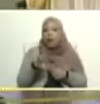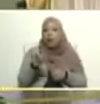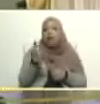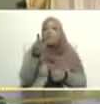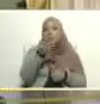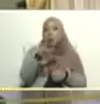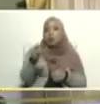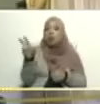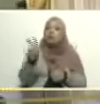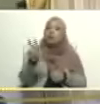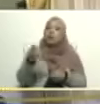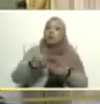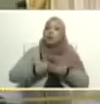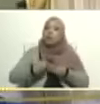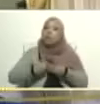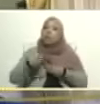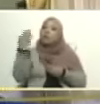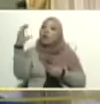muy importante,